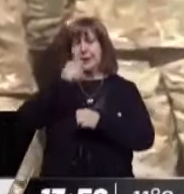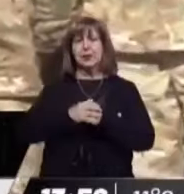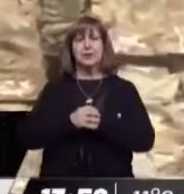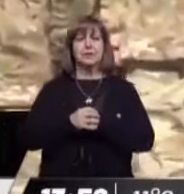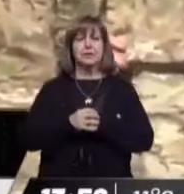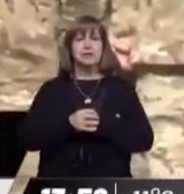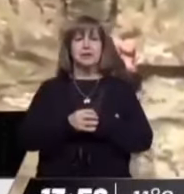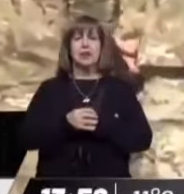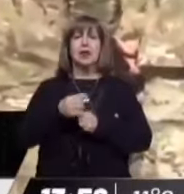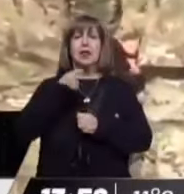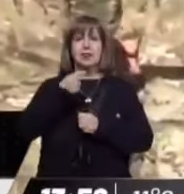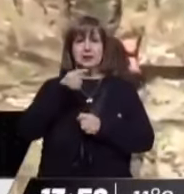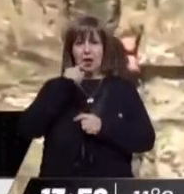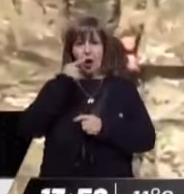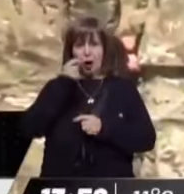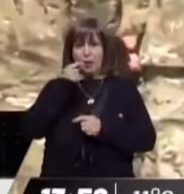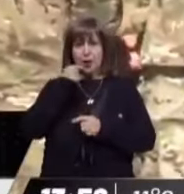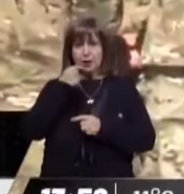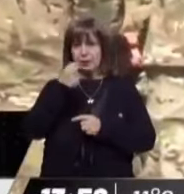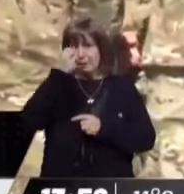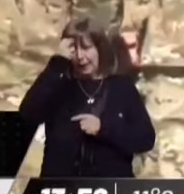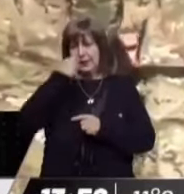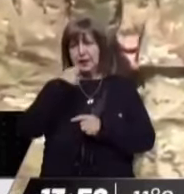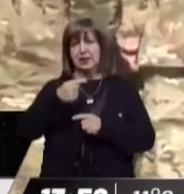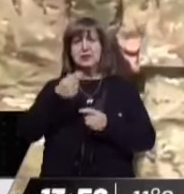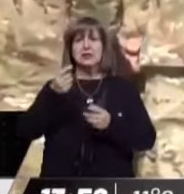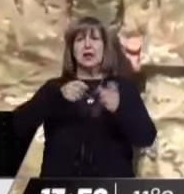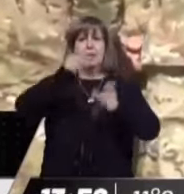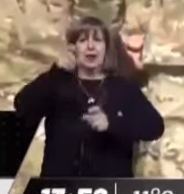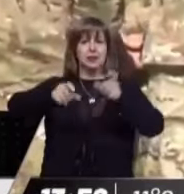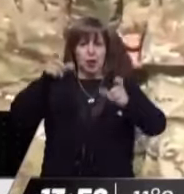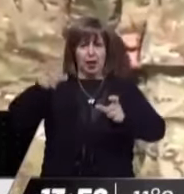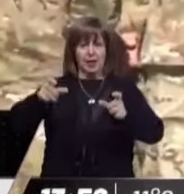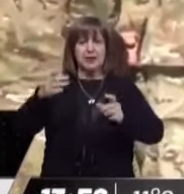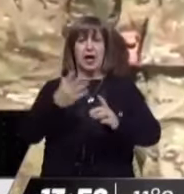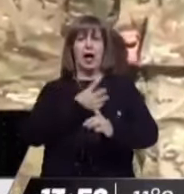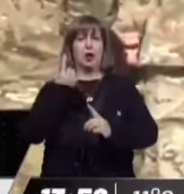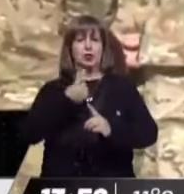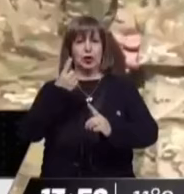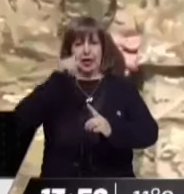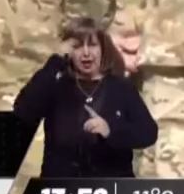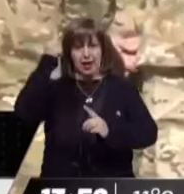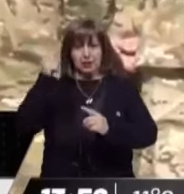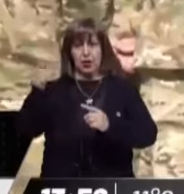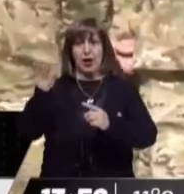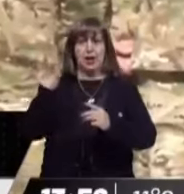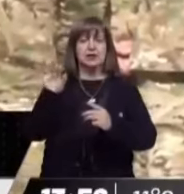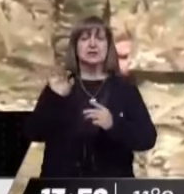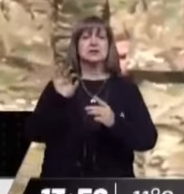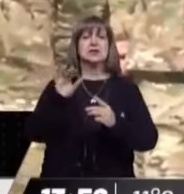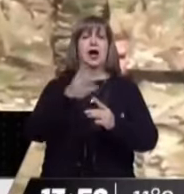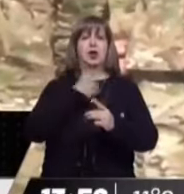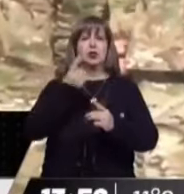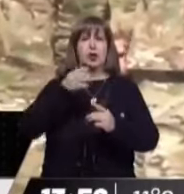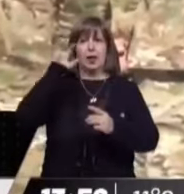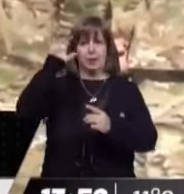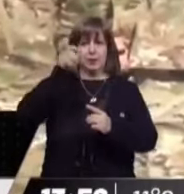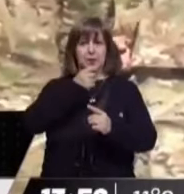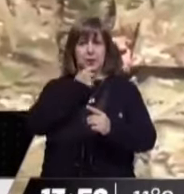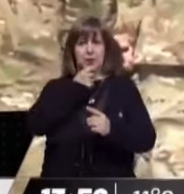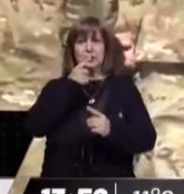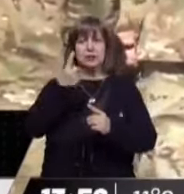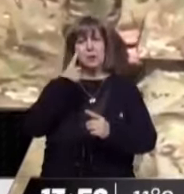Señores generales en actividad y situación de retiro, autoridades nacionales, autoridades provinciales